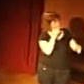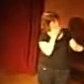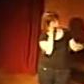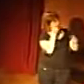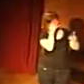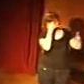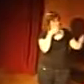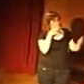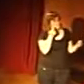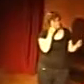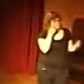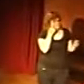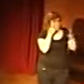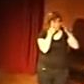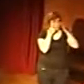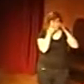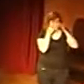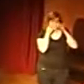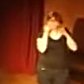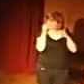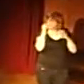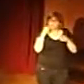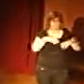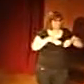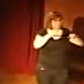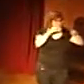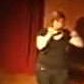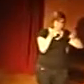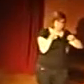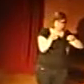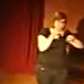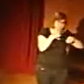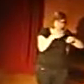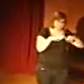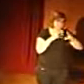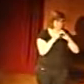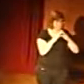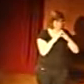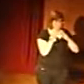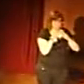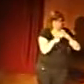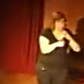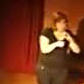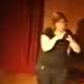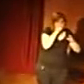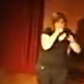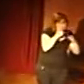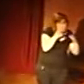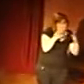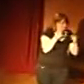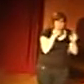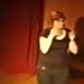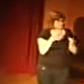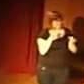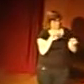ustedes les puede sonar esta esta eh iglesia se parece a se parece a aquella me recuerda a Sí porque villamil parte